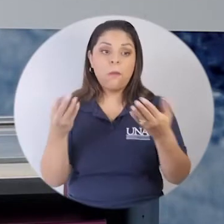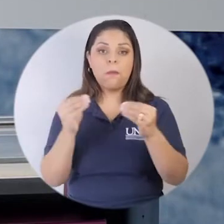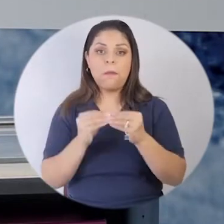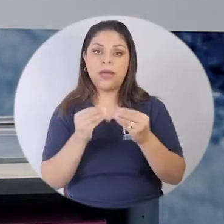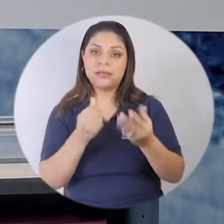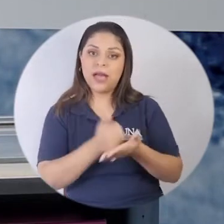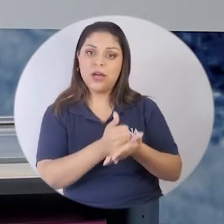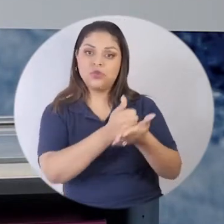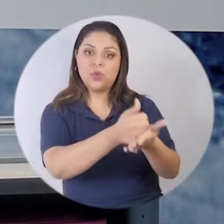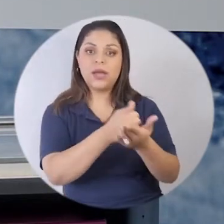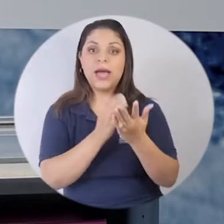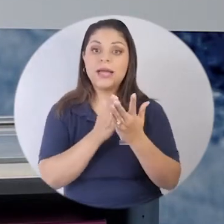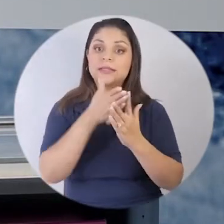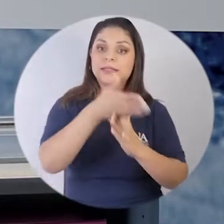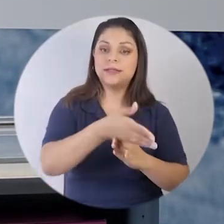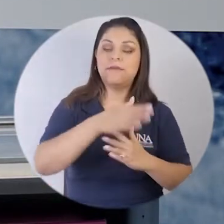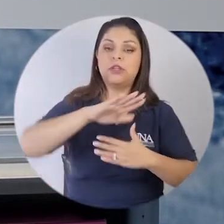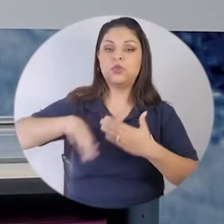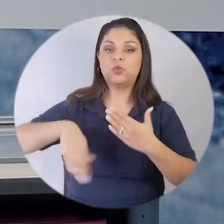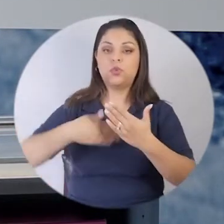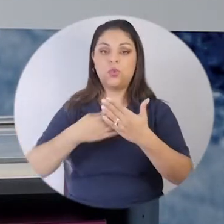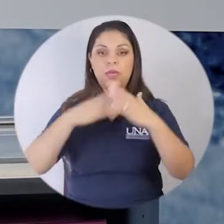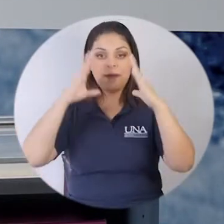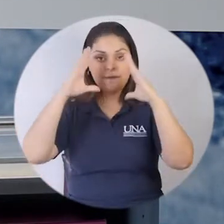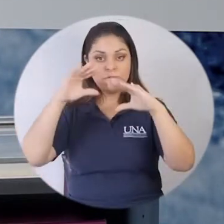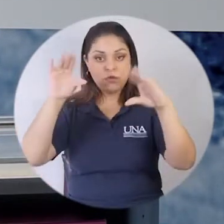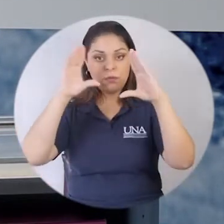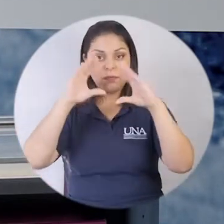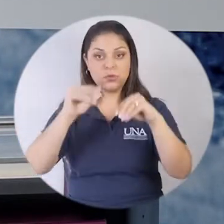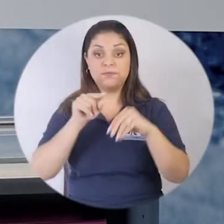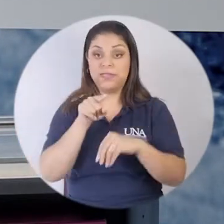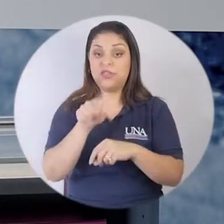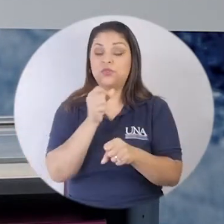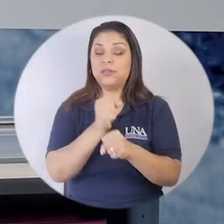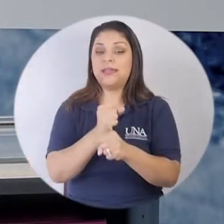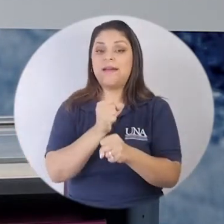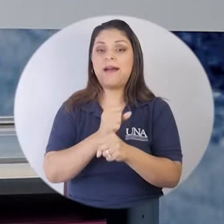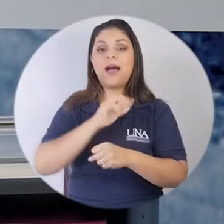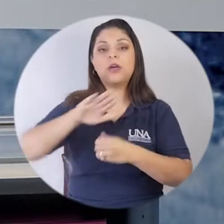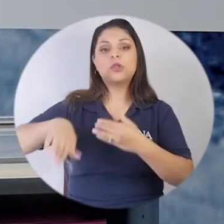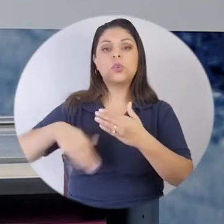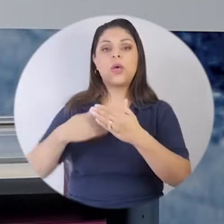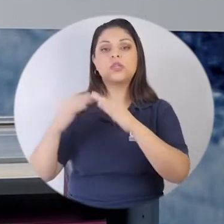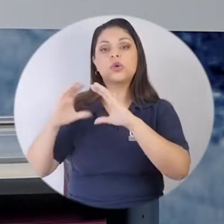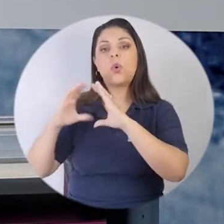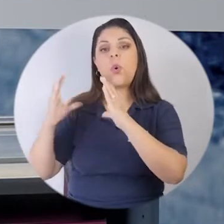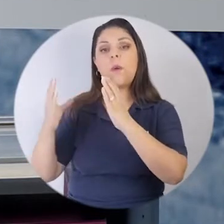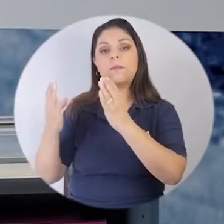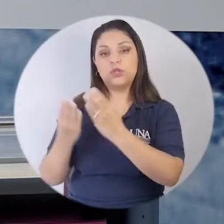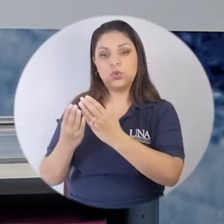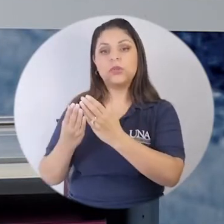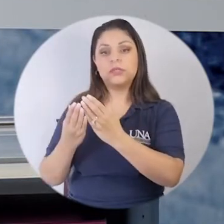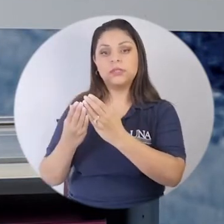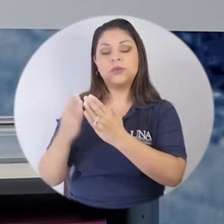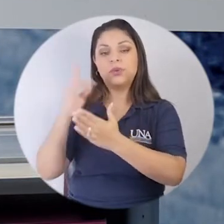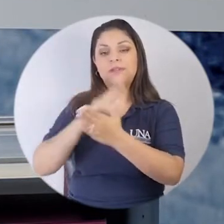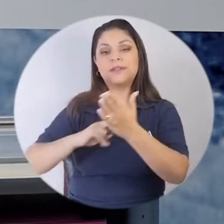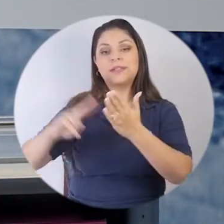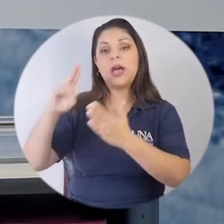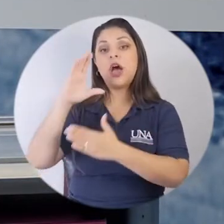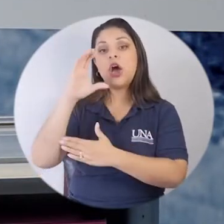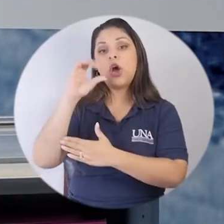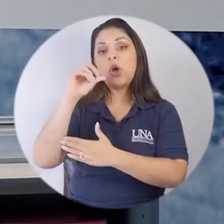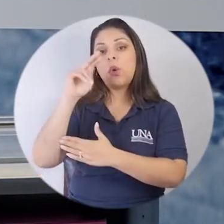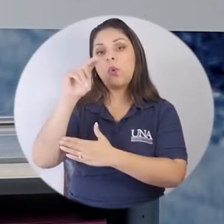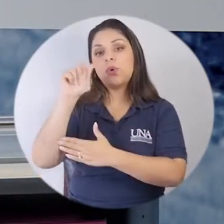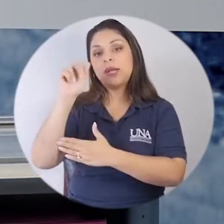de hacerles más factible, ¿verdad?, más accesible toda la información. Y en eso y trabajan todas las diferentes comisiones de las universidades,